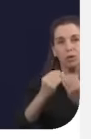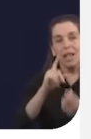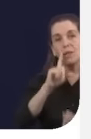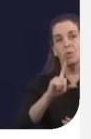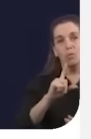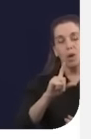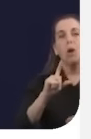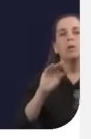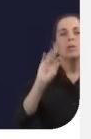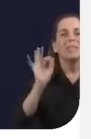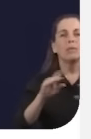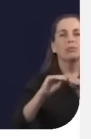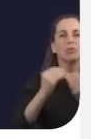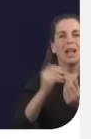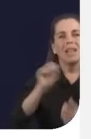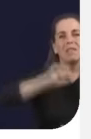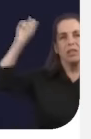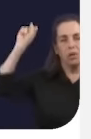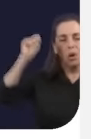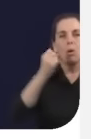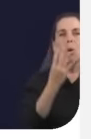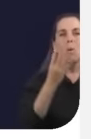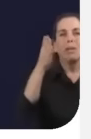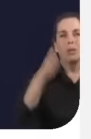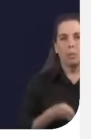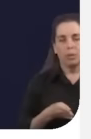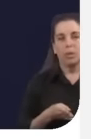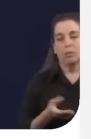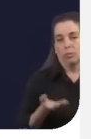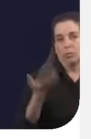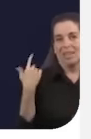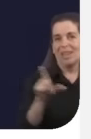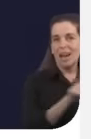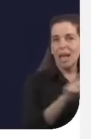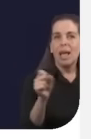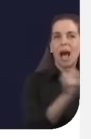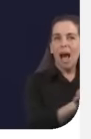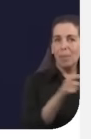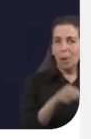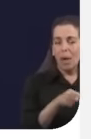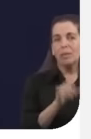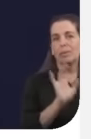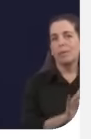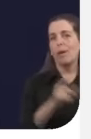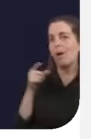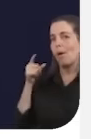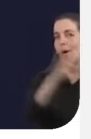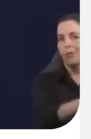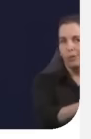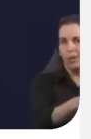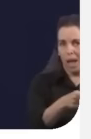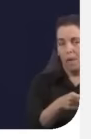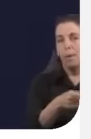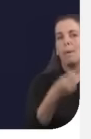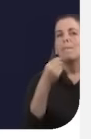del 4% esta ley la que se ha aprobado atenta contra el superávit fiscal porque implica